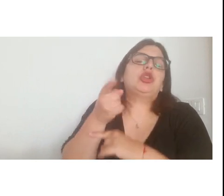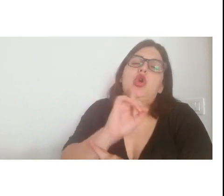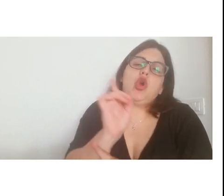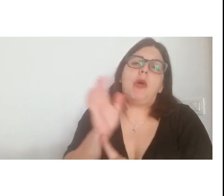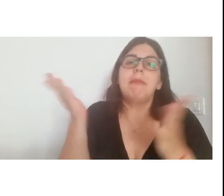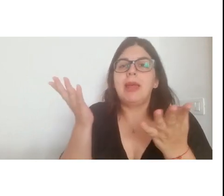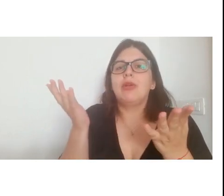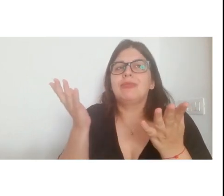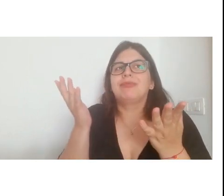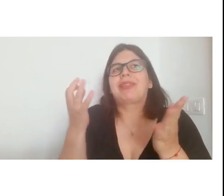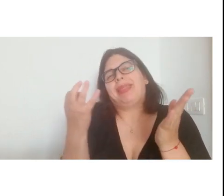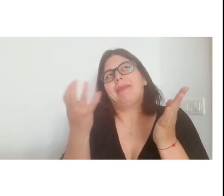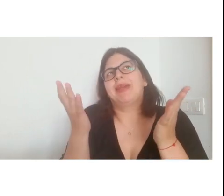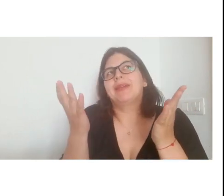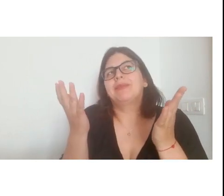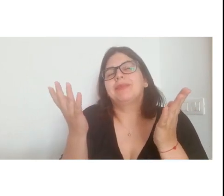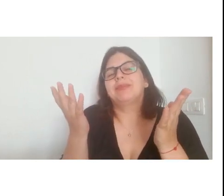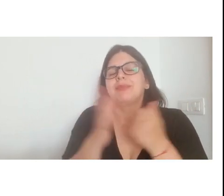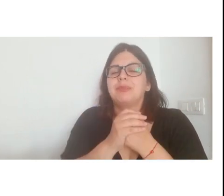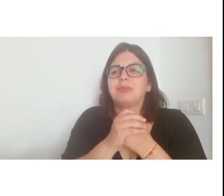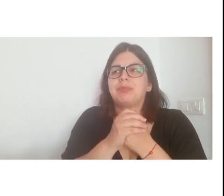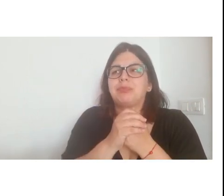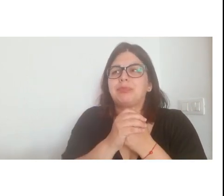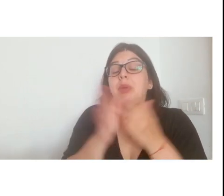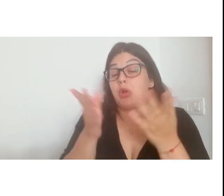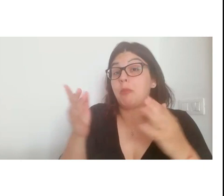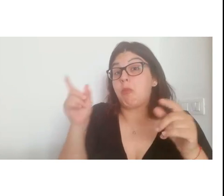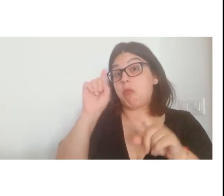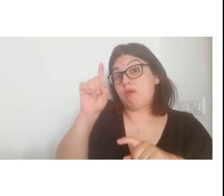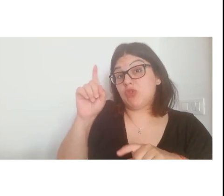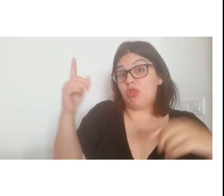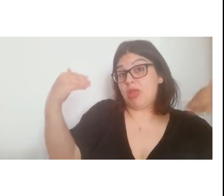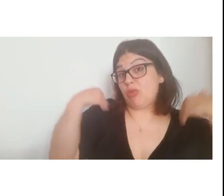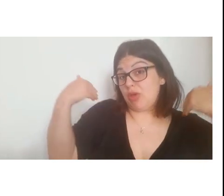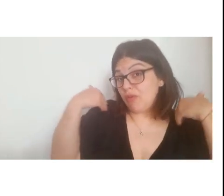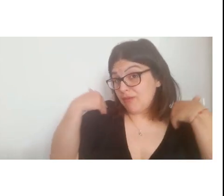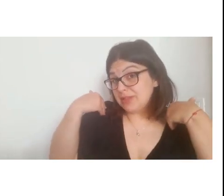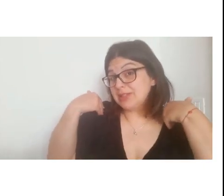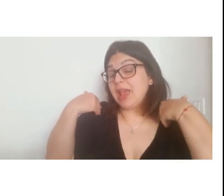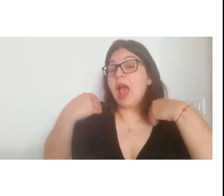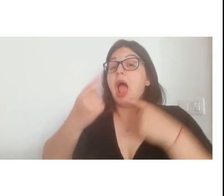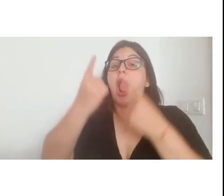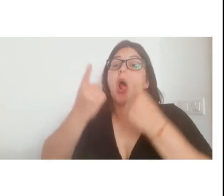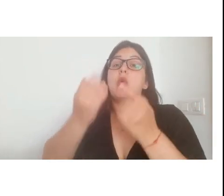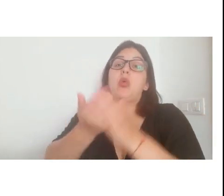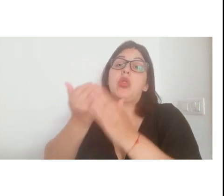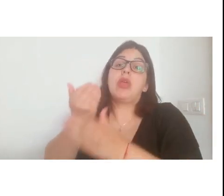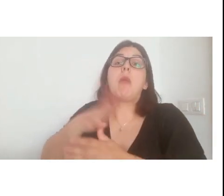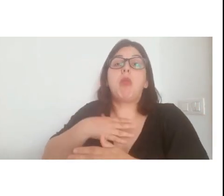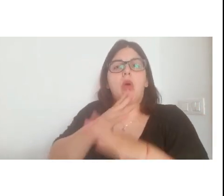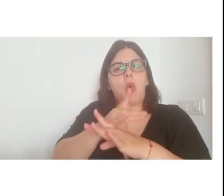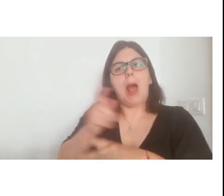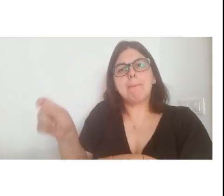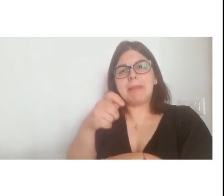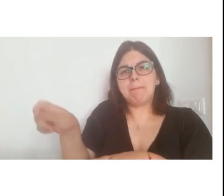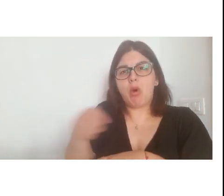pero se debe. Sí. É mellor. O de educación física pon uns días e podes xogar ao ping pong,